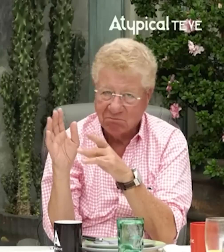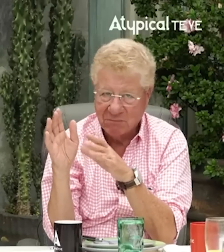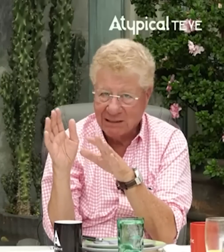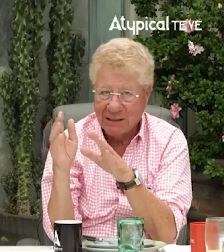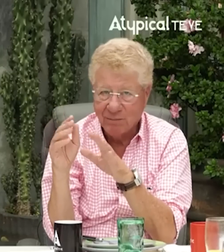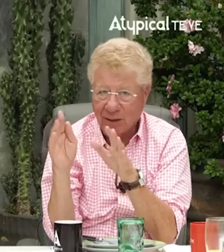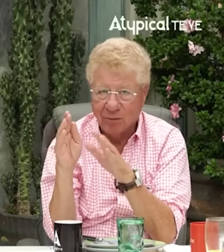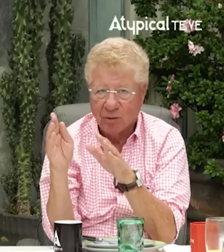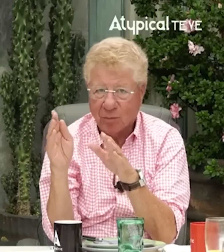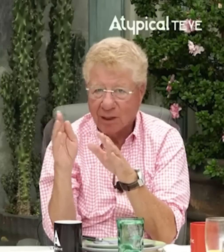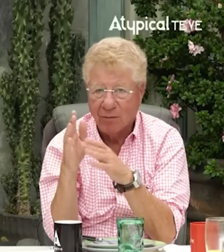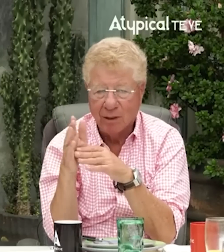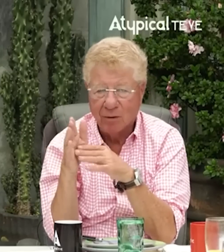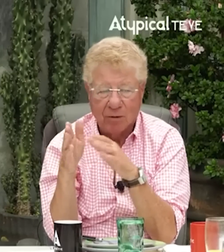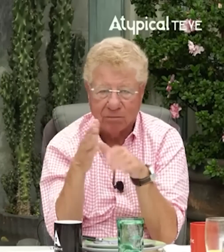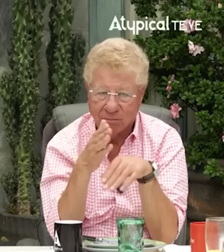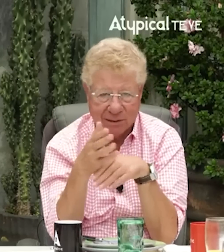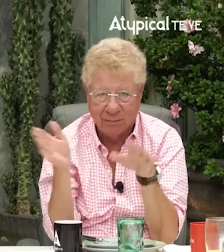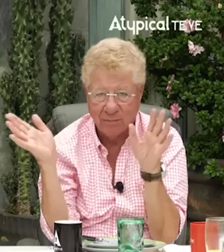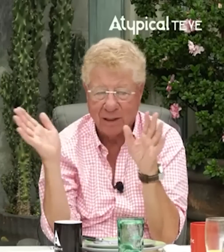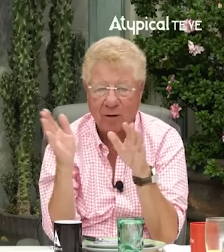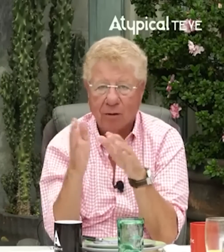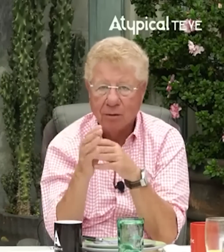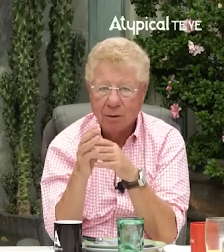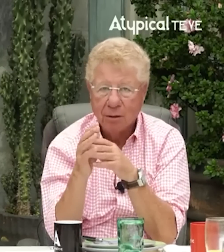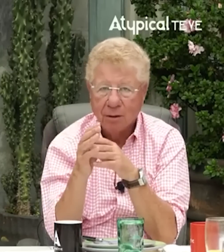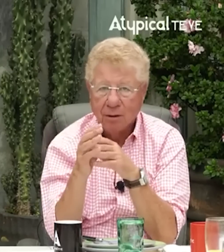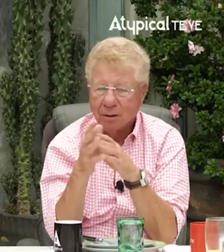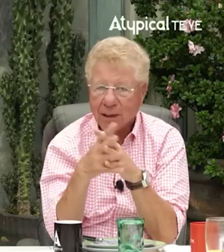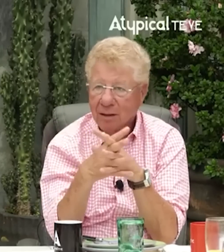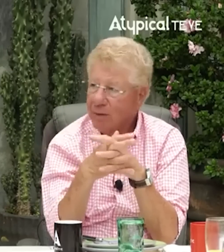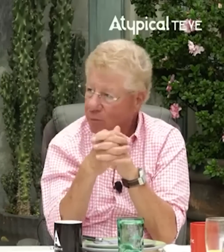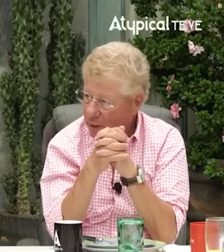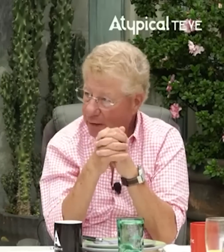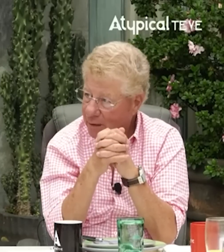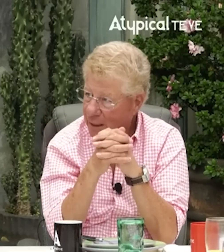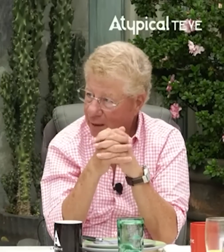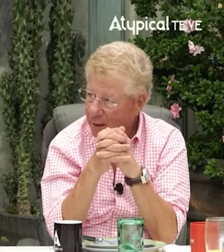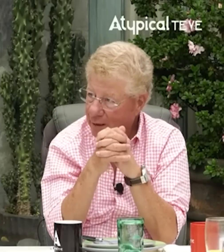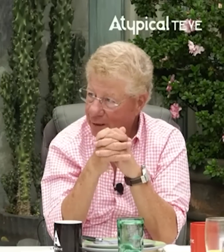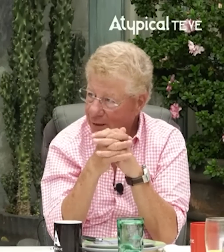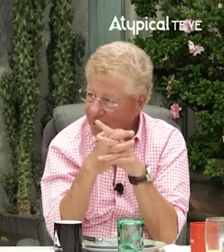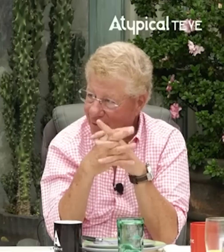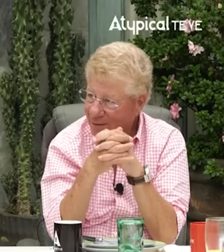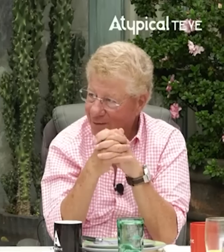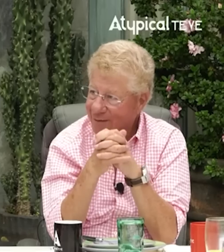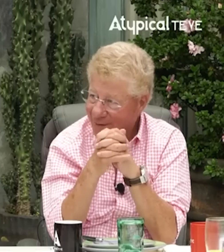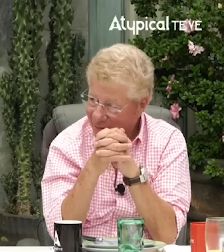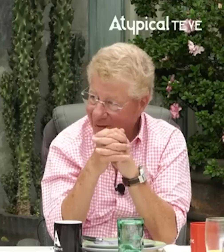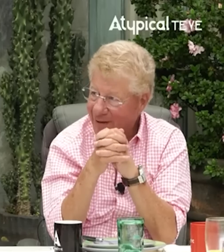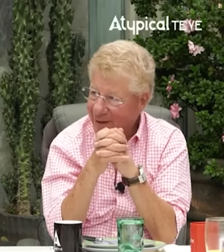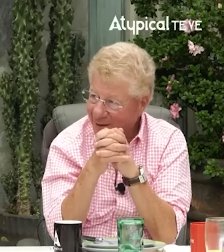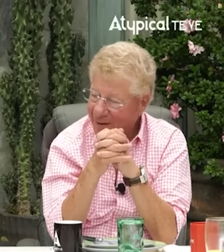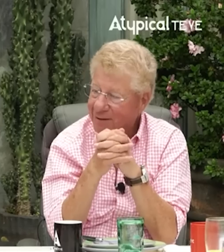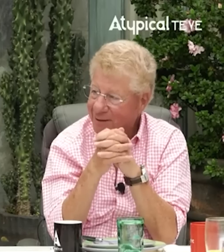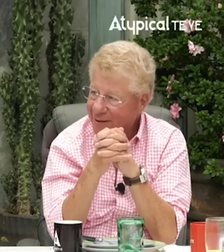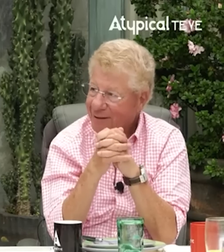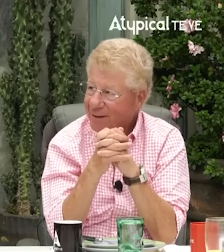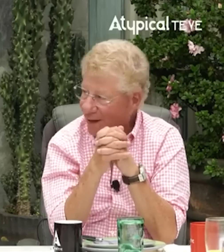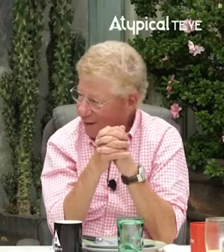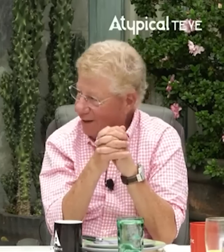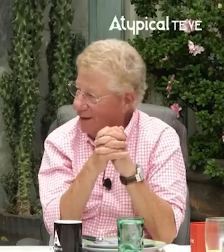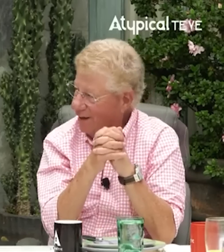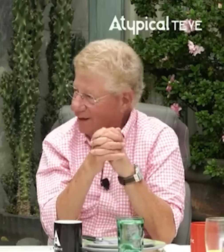Sarita 6 minutos porque luego se me perdió. Es famosita, ¿eh? Sí, sí. Sí, sí, ¿eh? ¿La